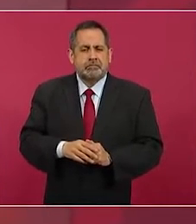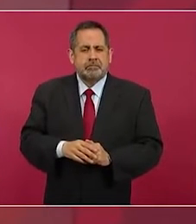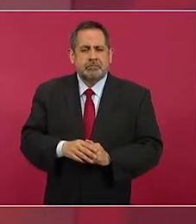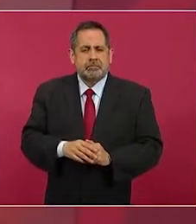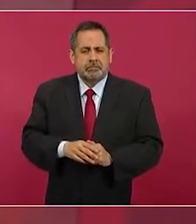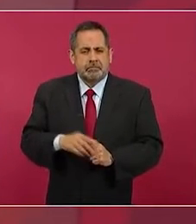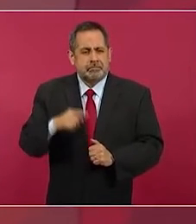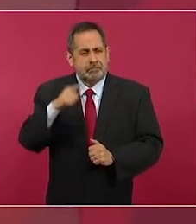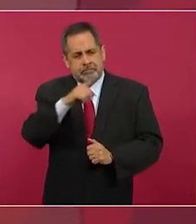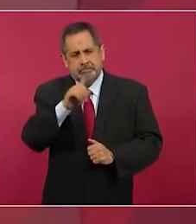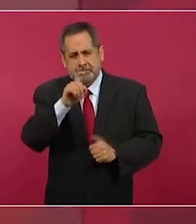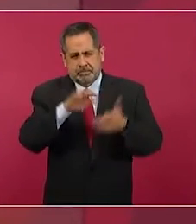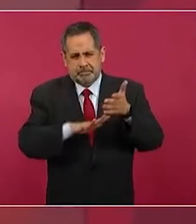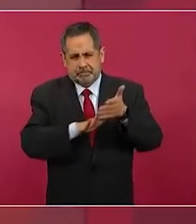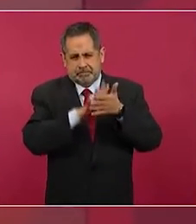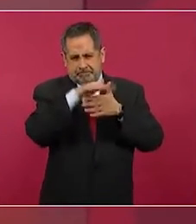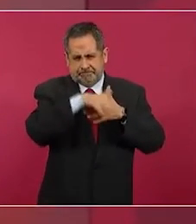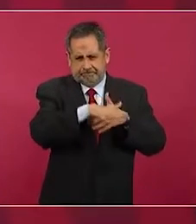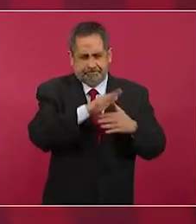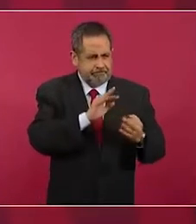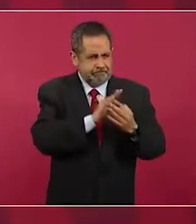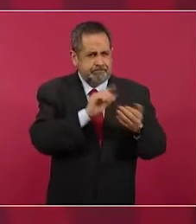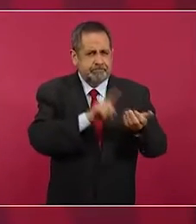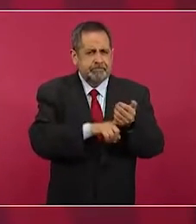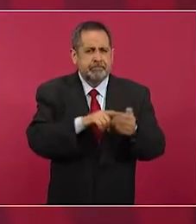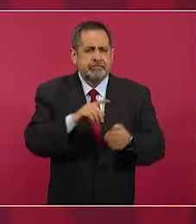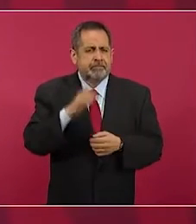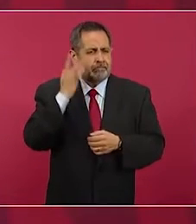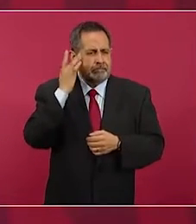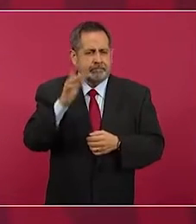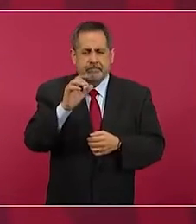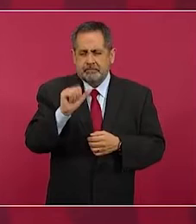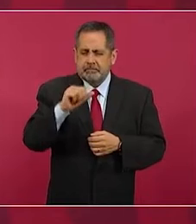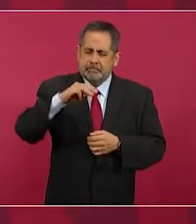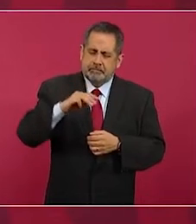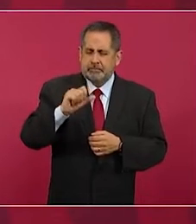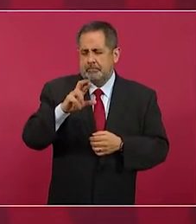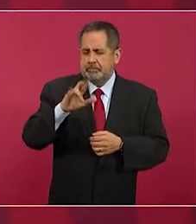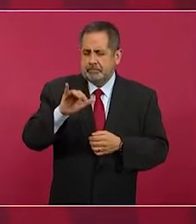en la presa de Santa María